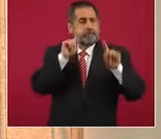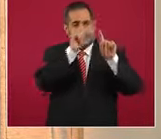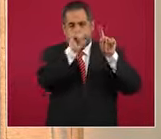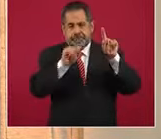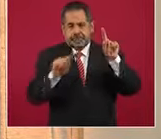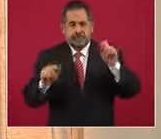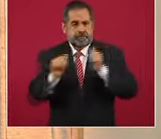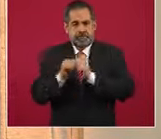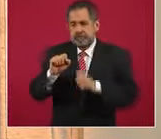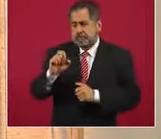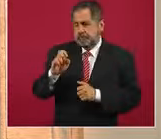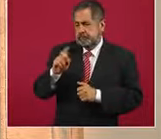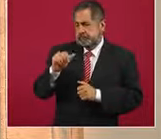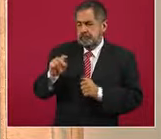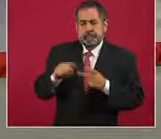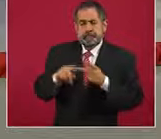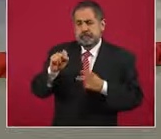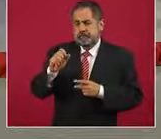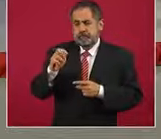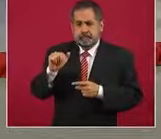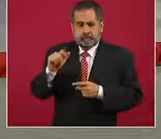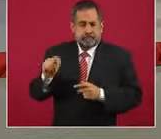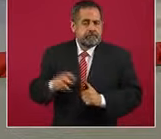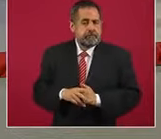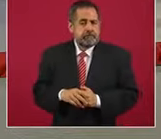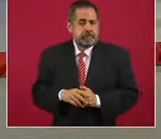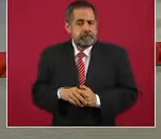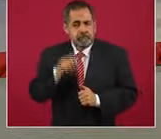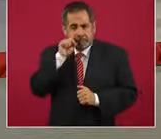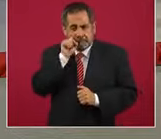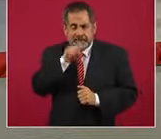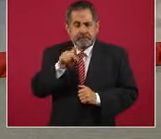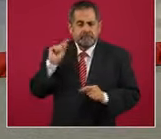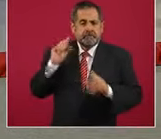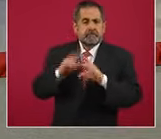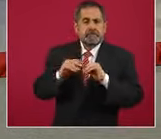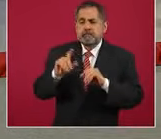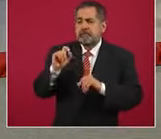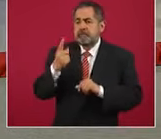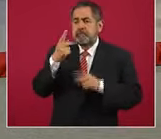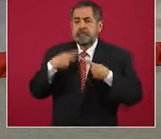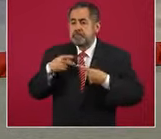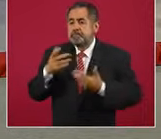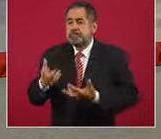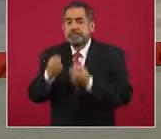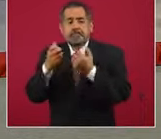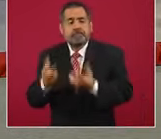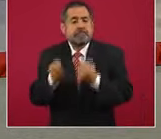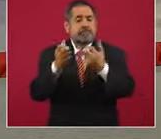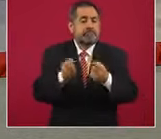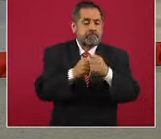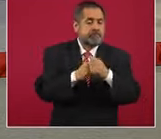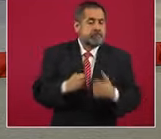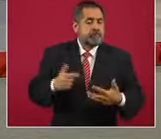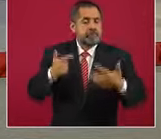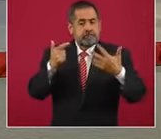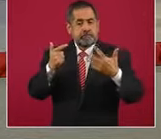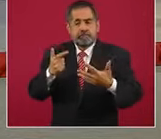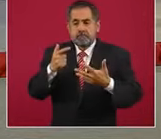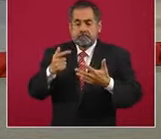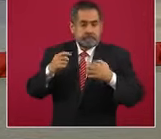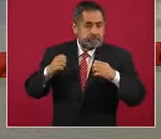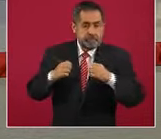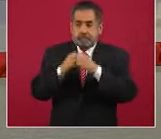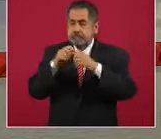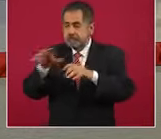por Sedena y como por SEMAR. Se han efectuado a la fecha 21 rescates de náufragos, 7 evacuaciones médicas en la